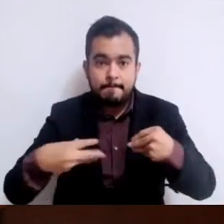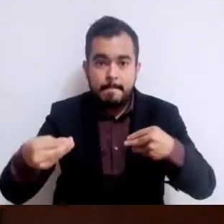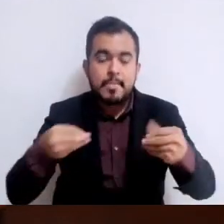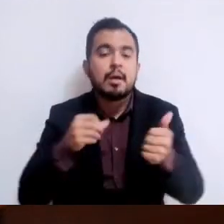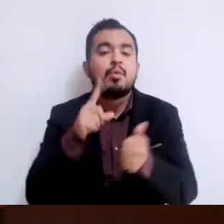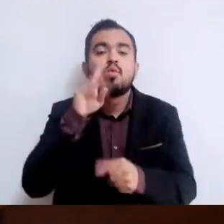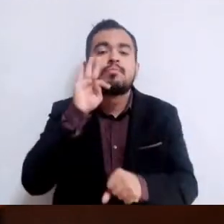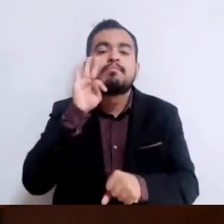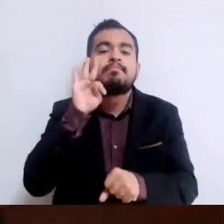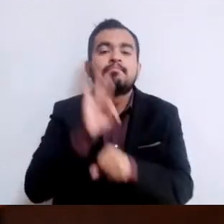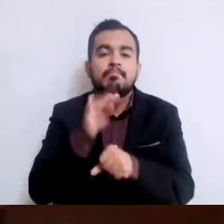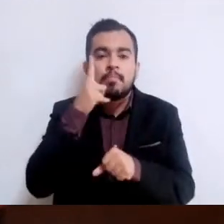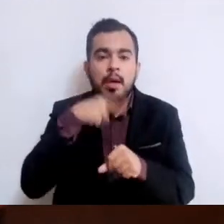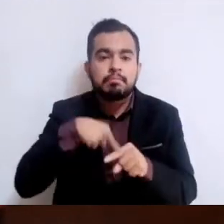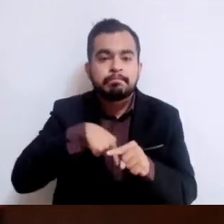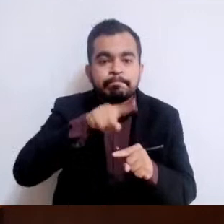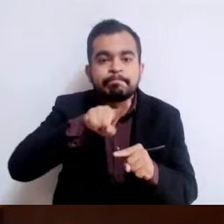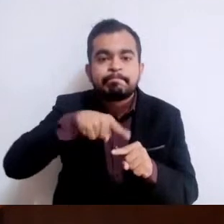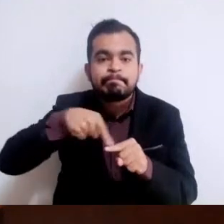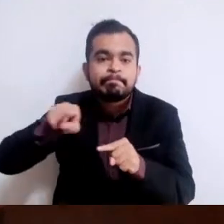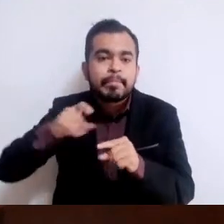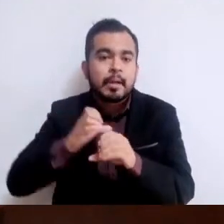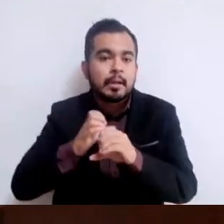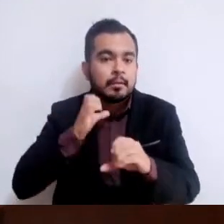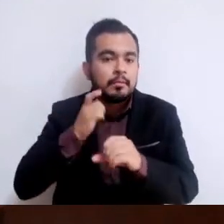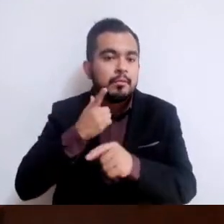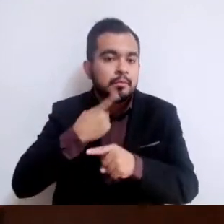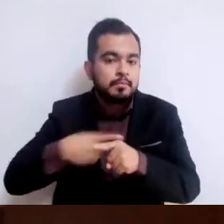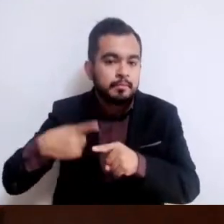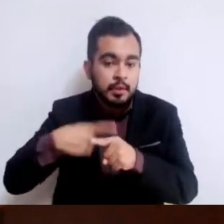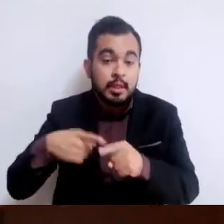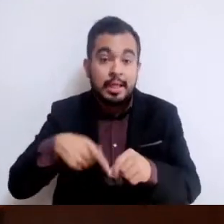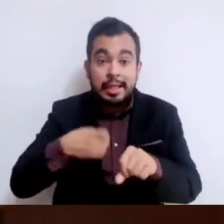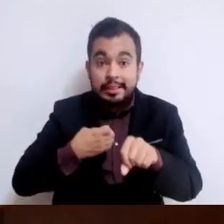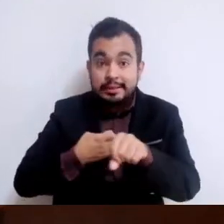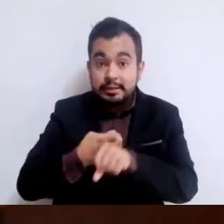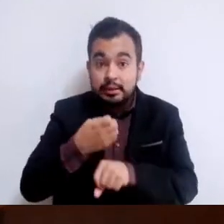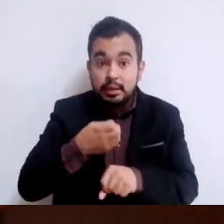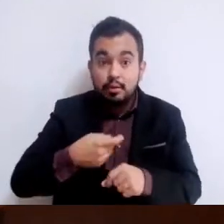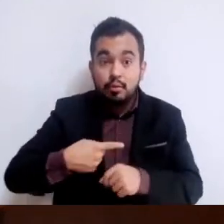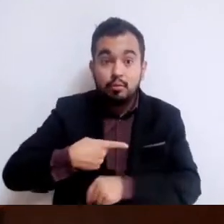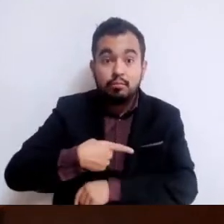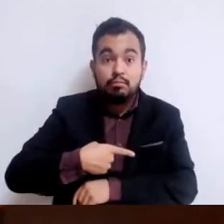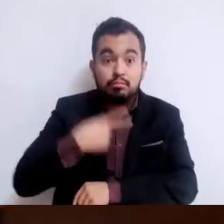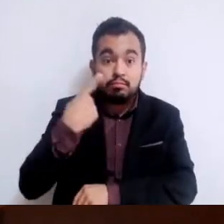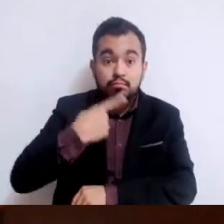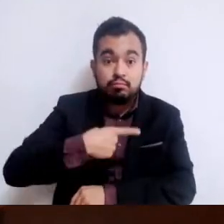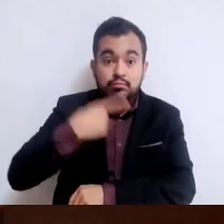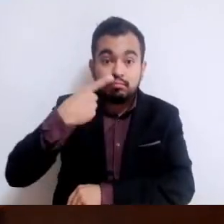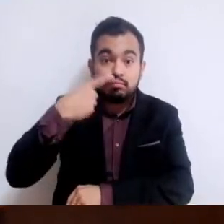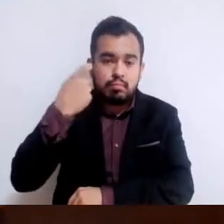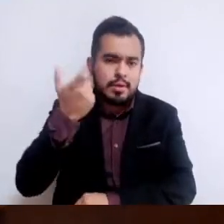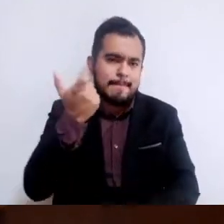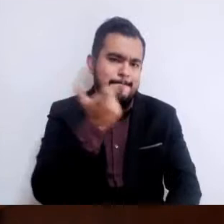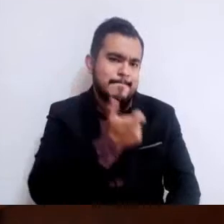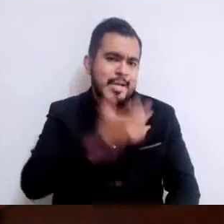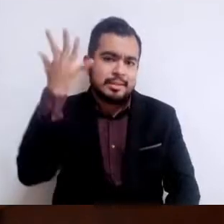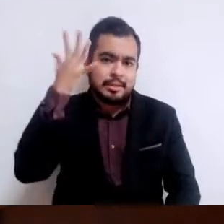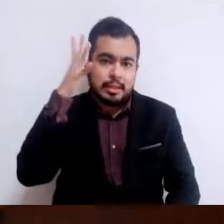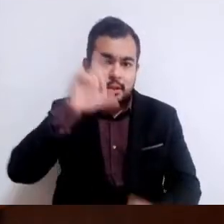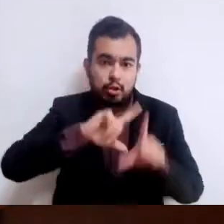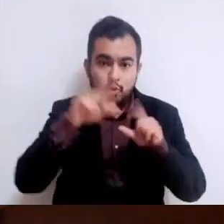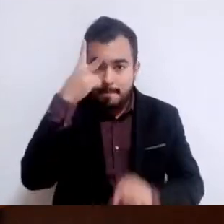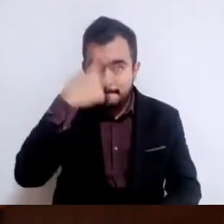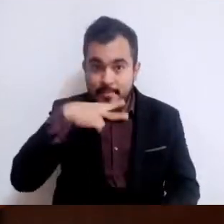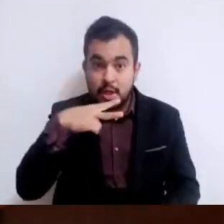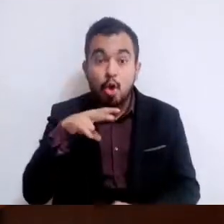Estado cuenta con varios de los caminos y de las carreteras de peaje más caros de todo el país. De hecho, de entre las 20 casetas,